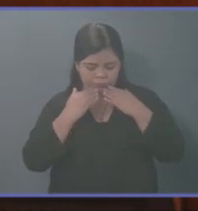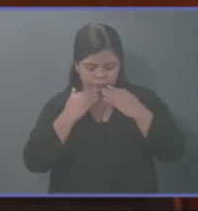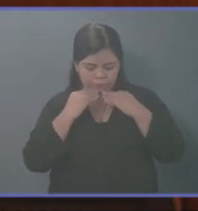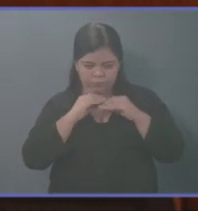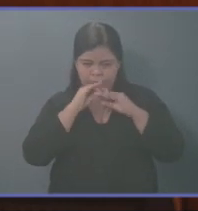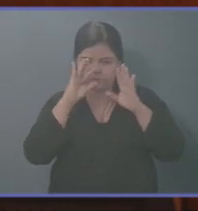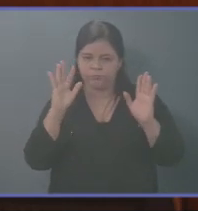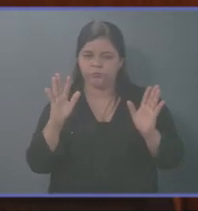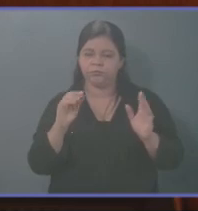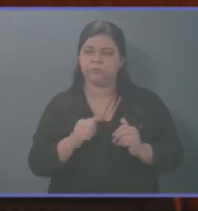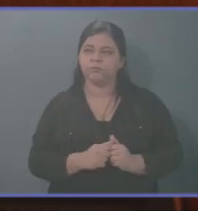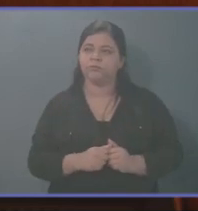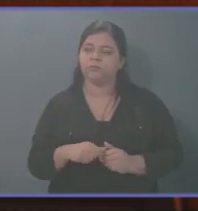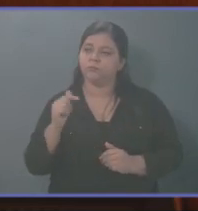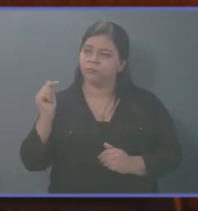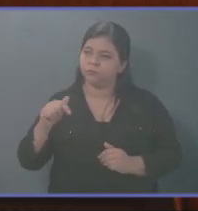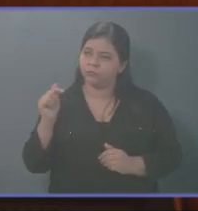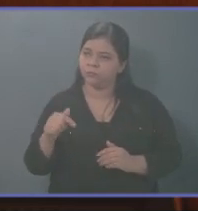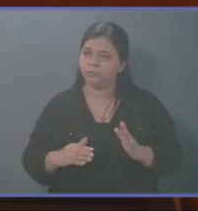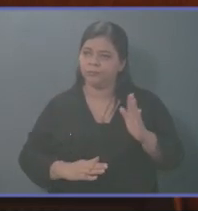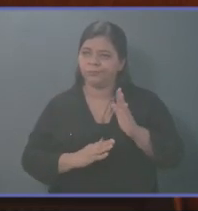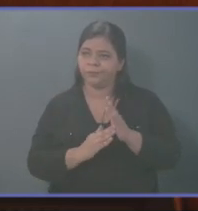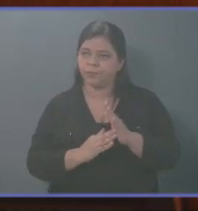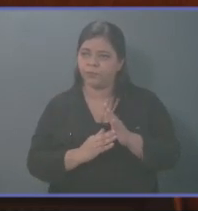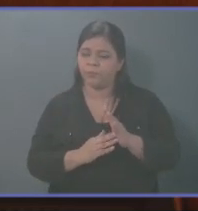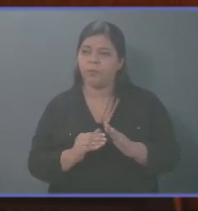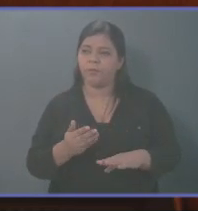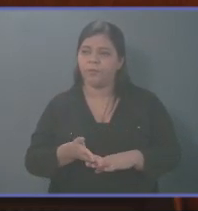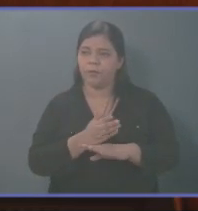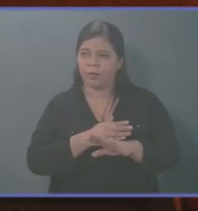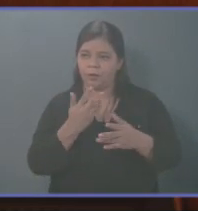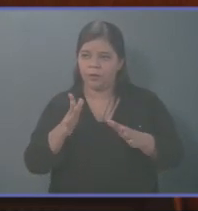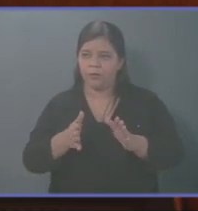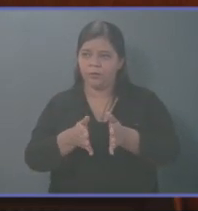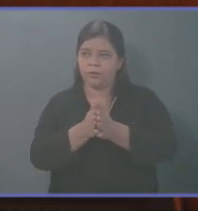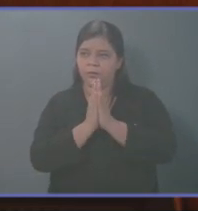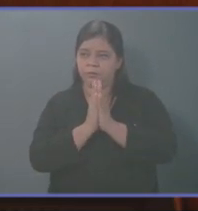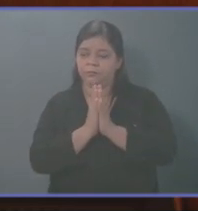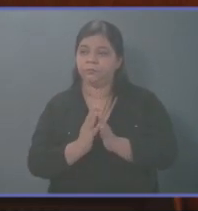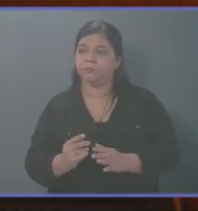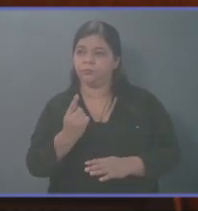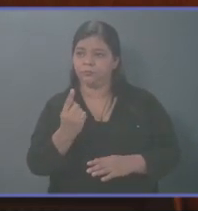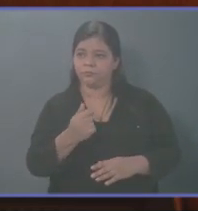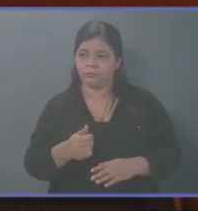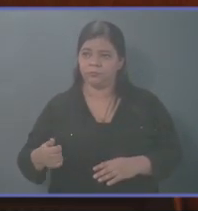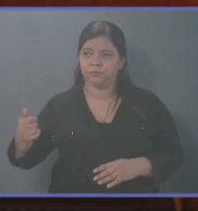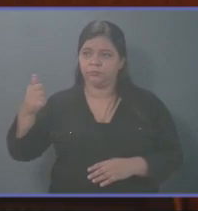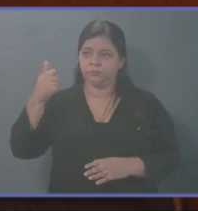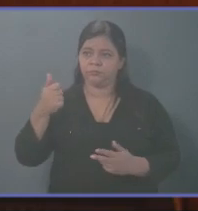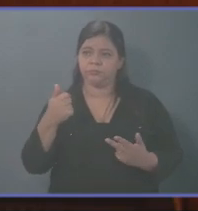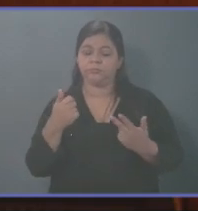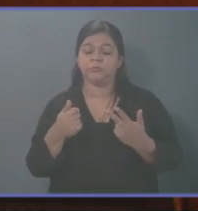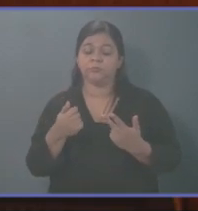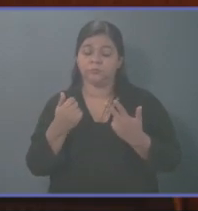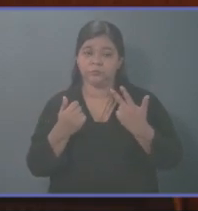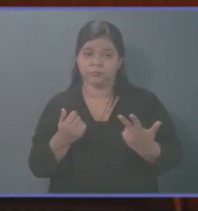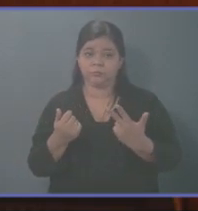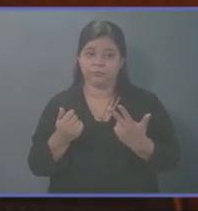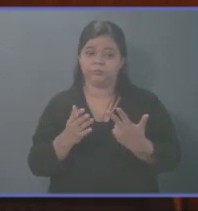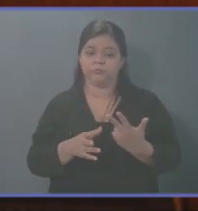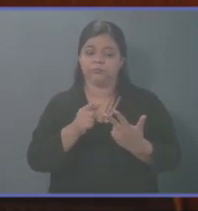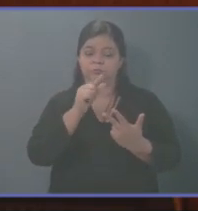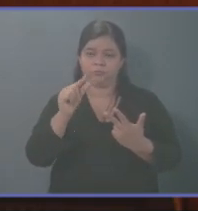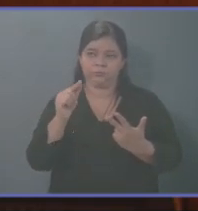quisiera aclarar que esta suspensión solicitada es para los funcionarios de los tres órganos del Estado.